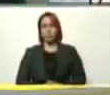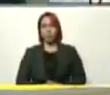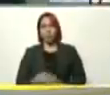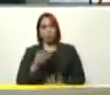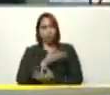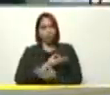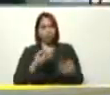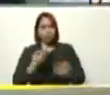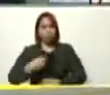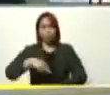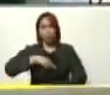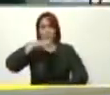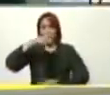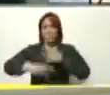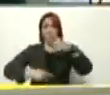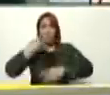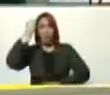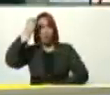planes.